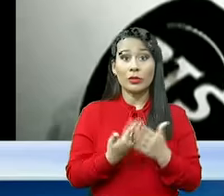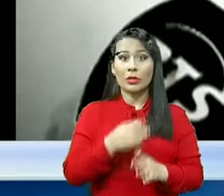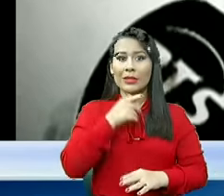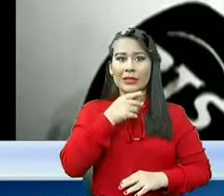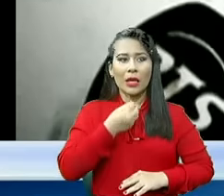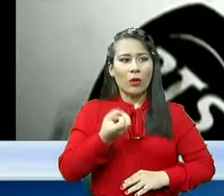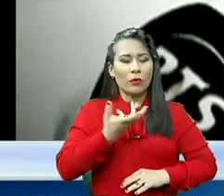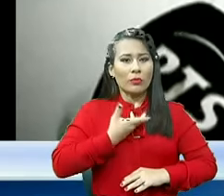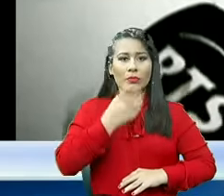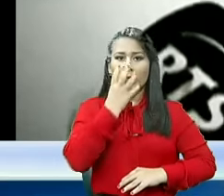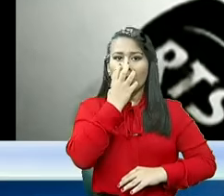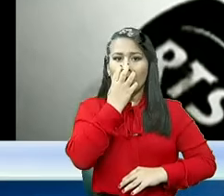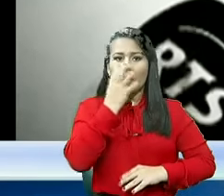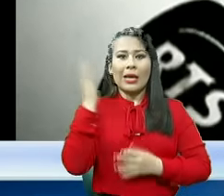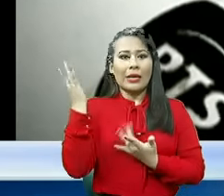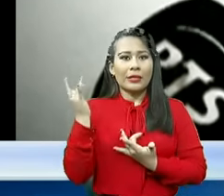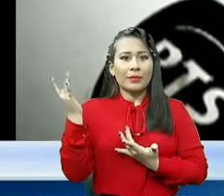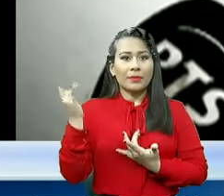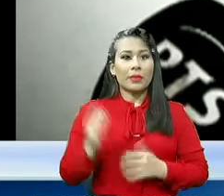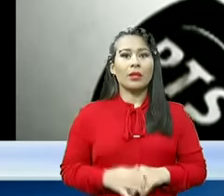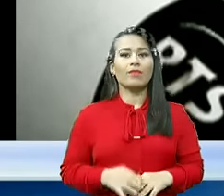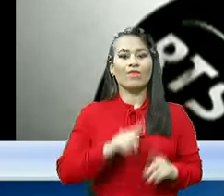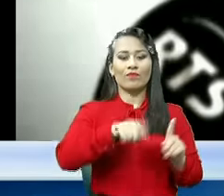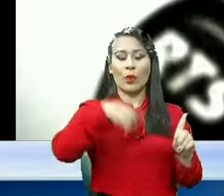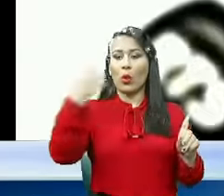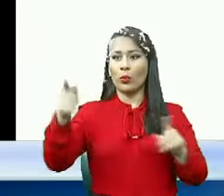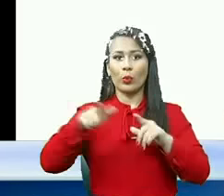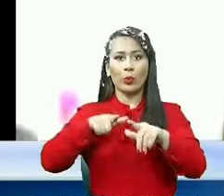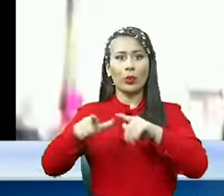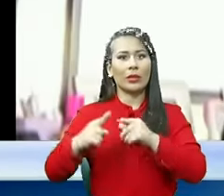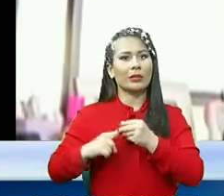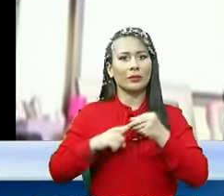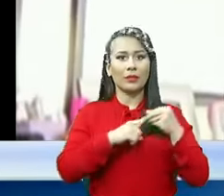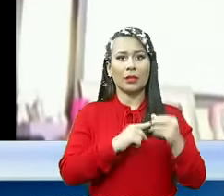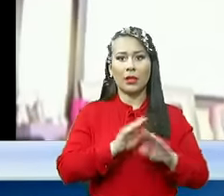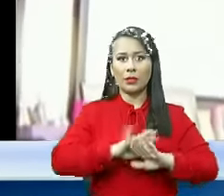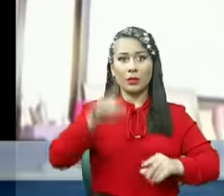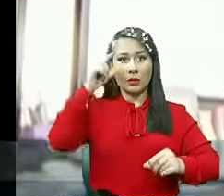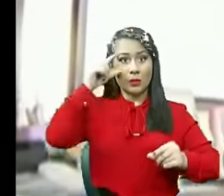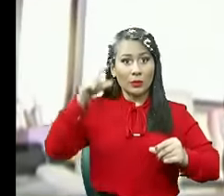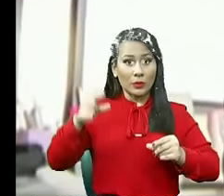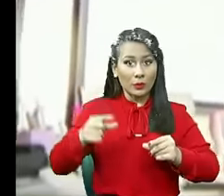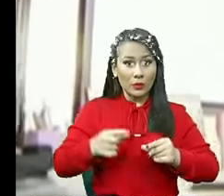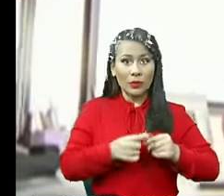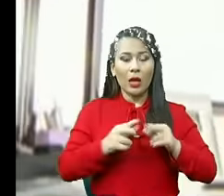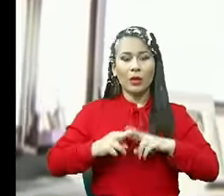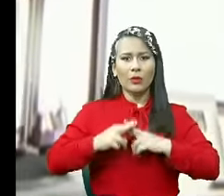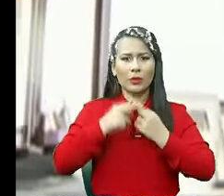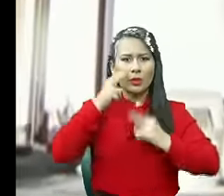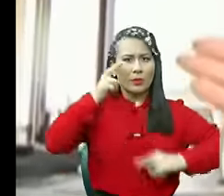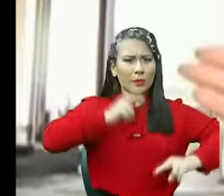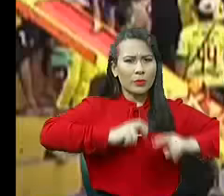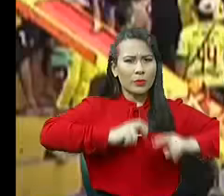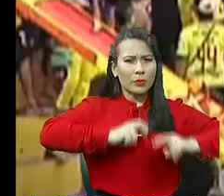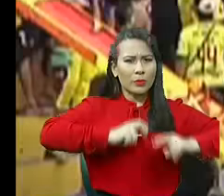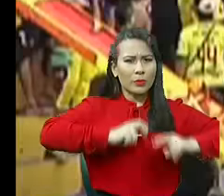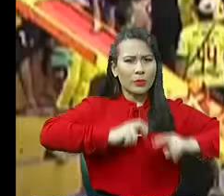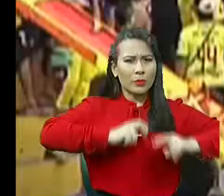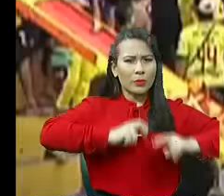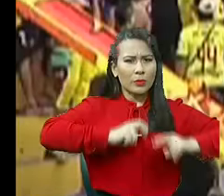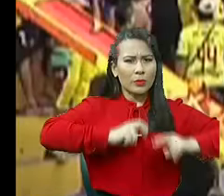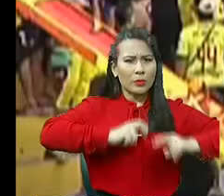vitales pero sí en espera de pasar al área de uso a la unidad de cuidados intensivos la fiscalía inició una indagación previa de oficio por la